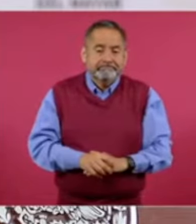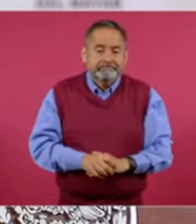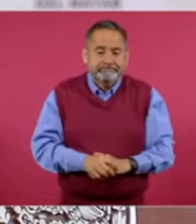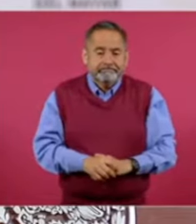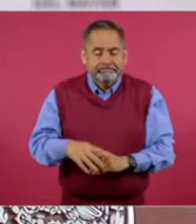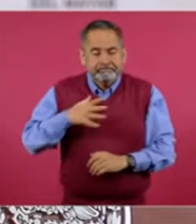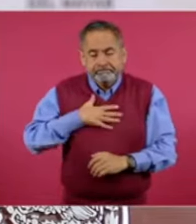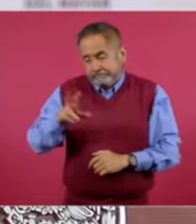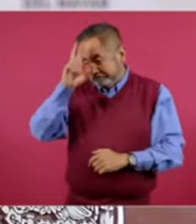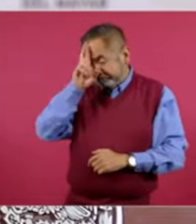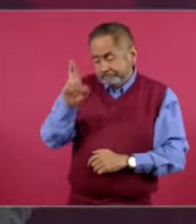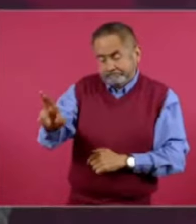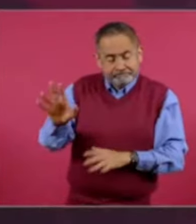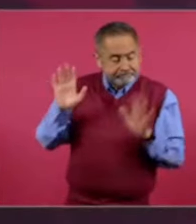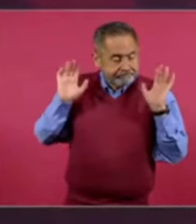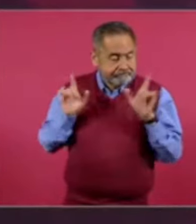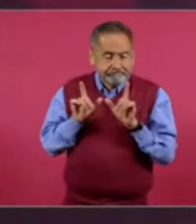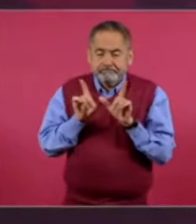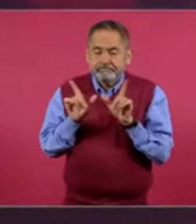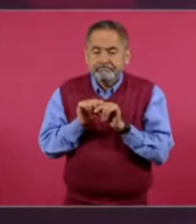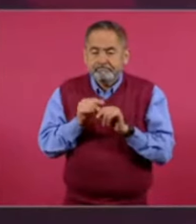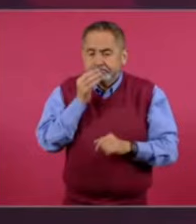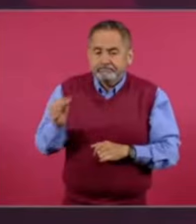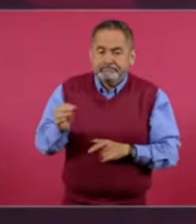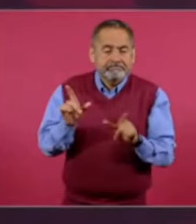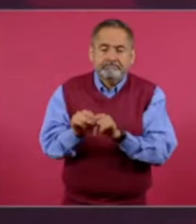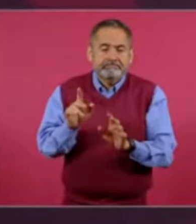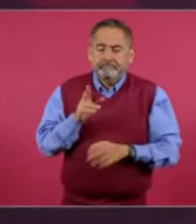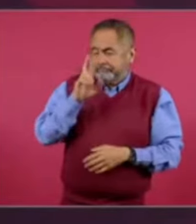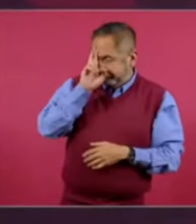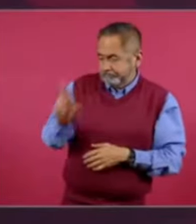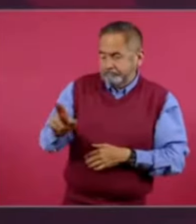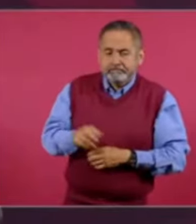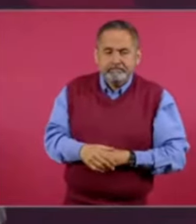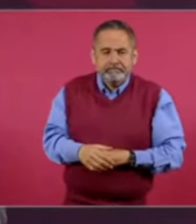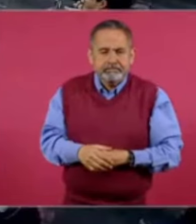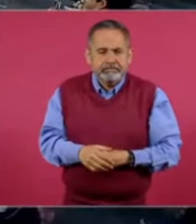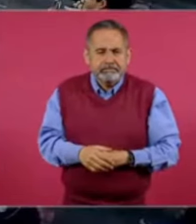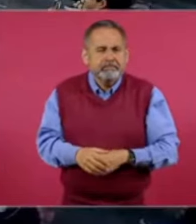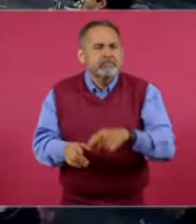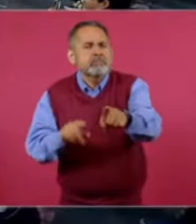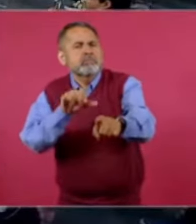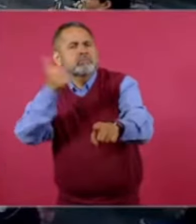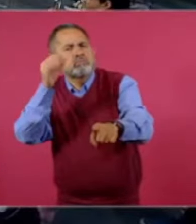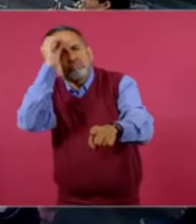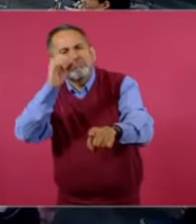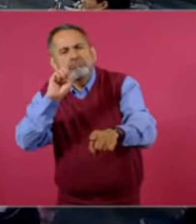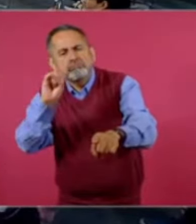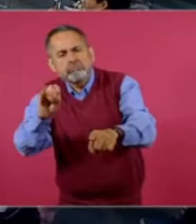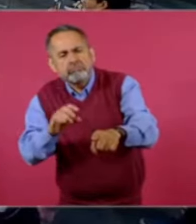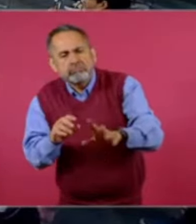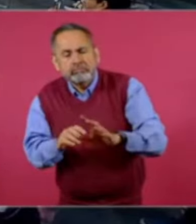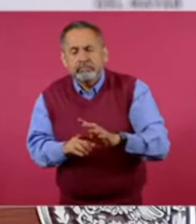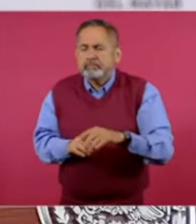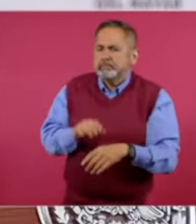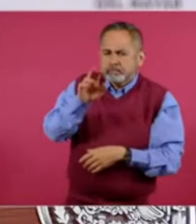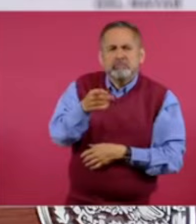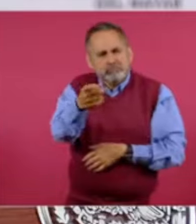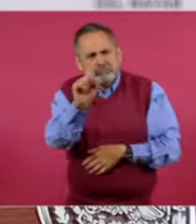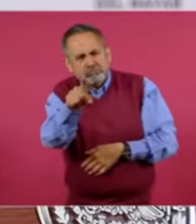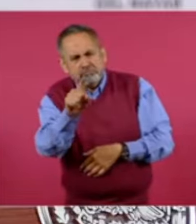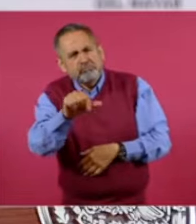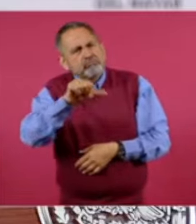somos respetuosos. Pero, por ejemplo, si ha opinado en algunos otros en otros países. Pero usted también